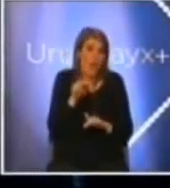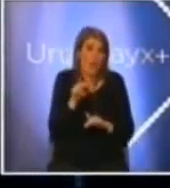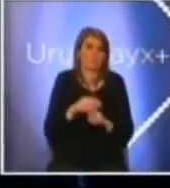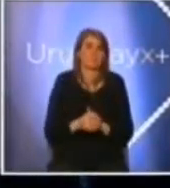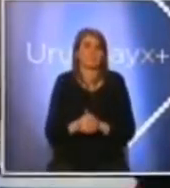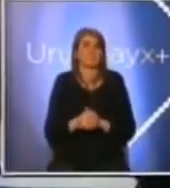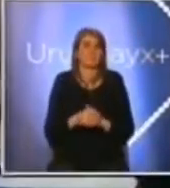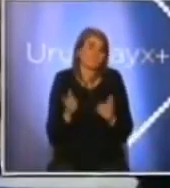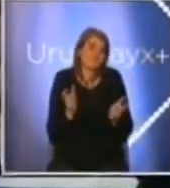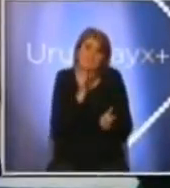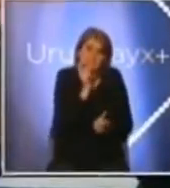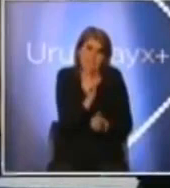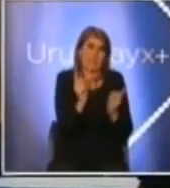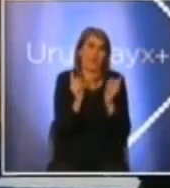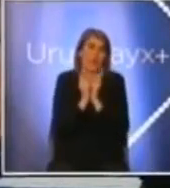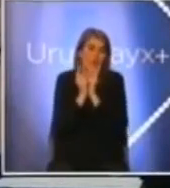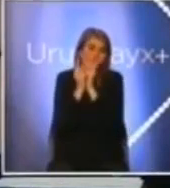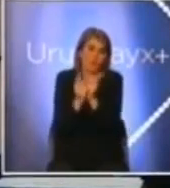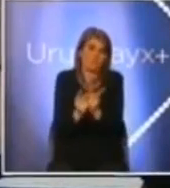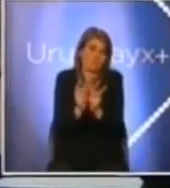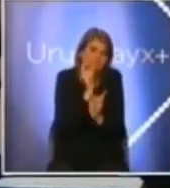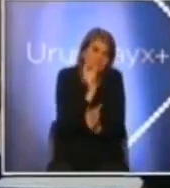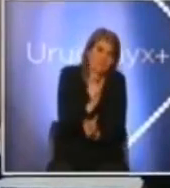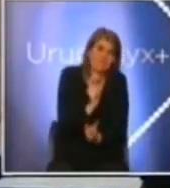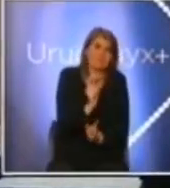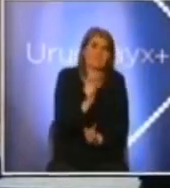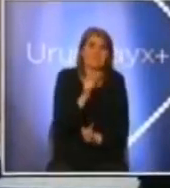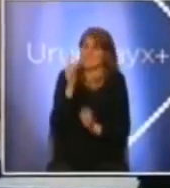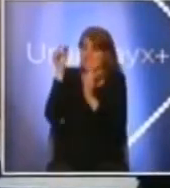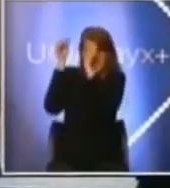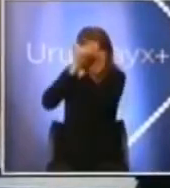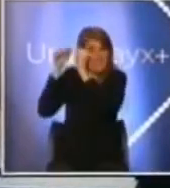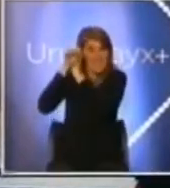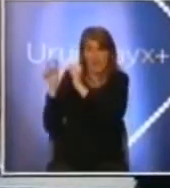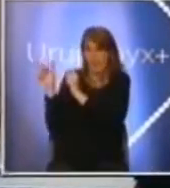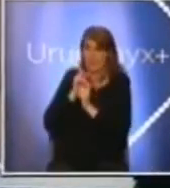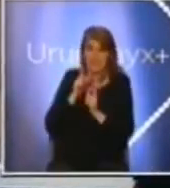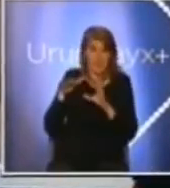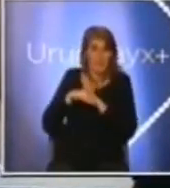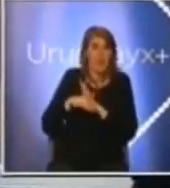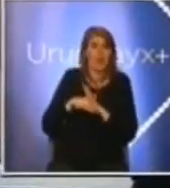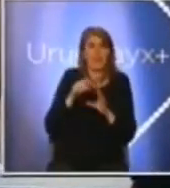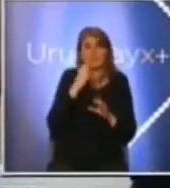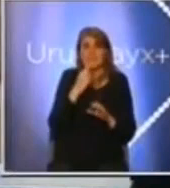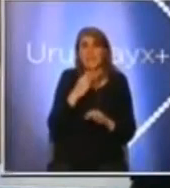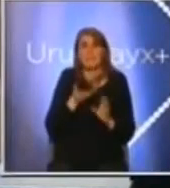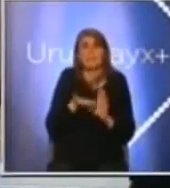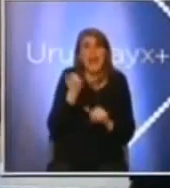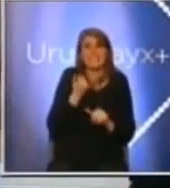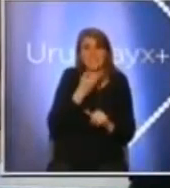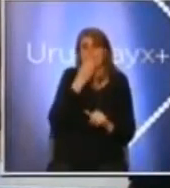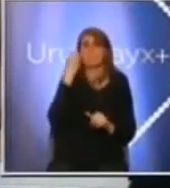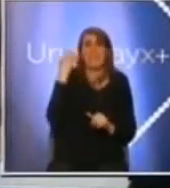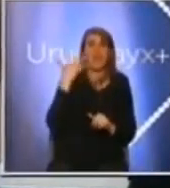para decirlo en pocas palabras, como decía también el ingeniero Grobo Copatel, más y mejor